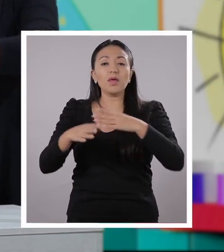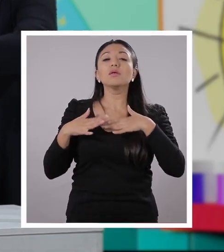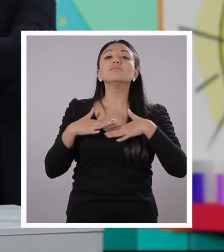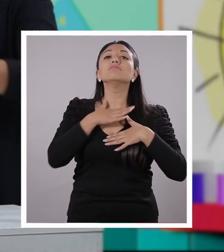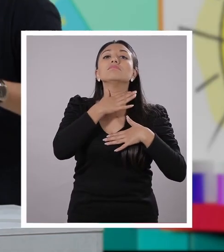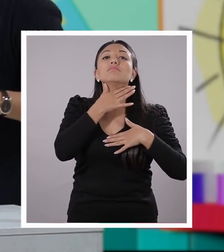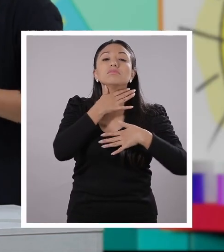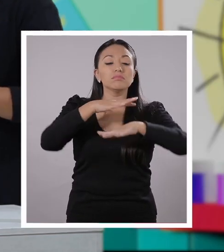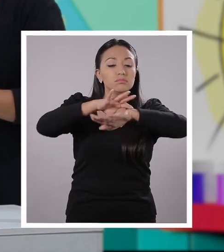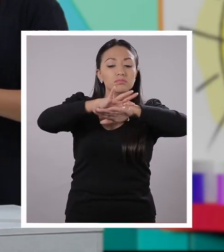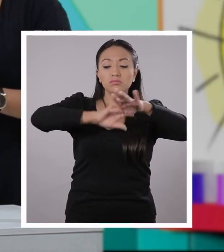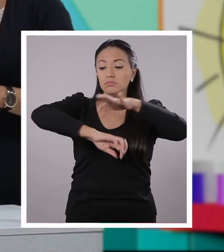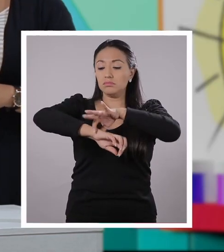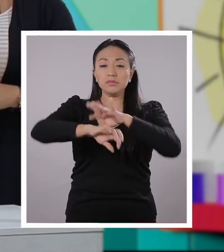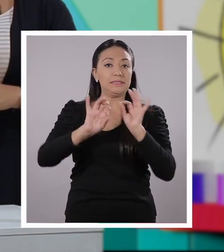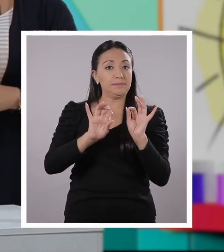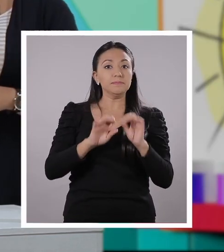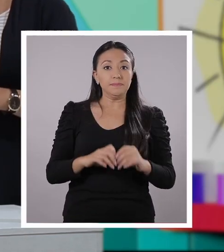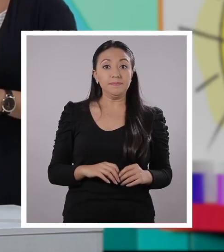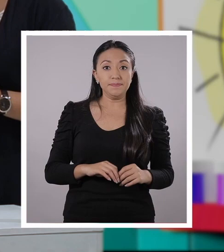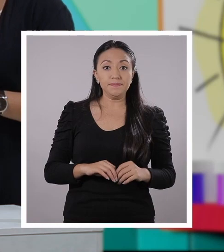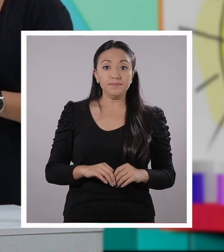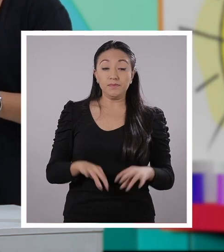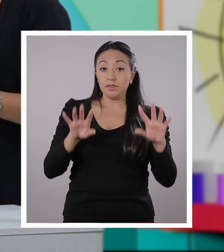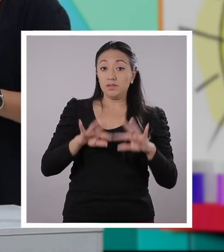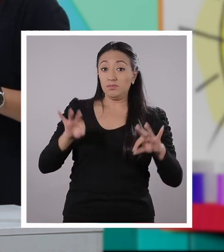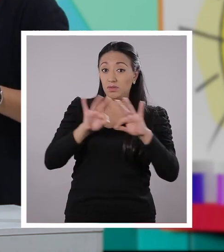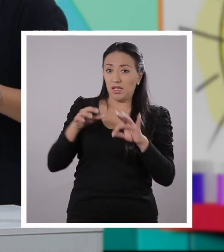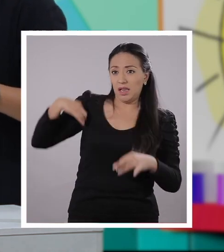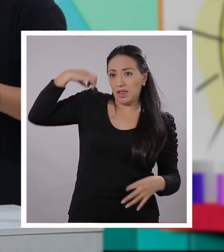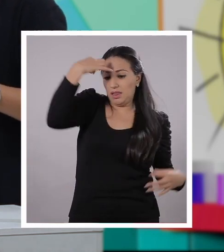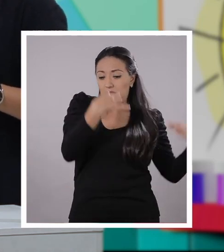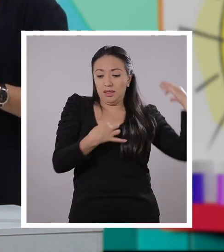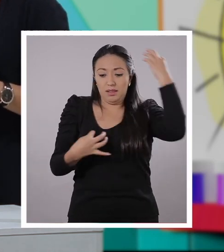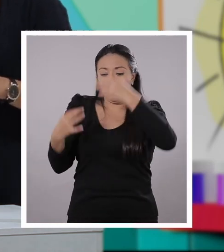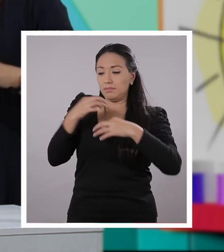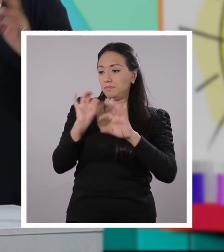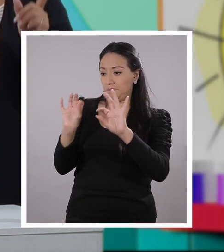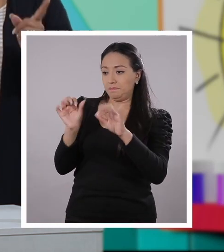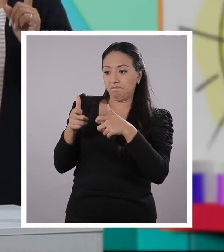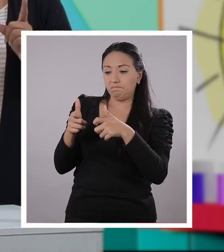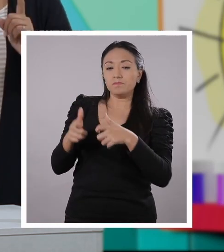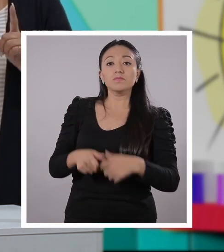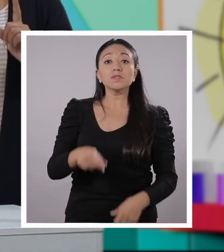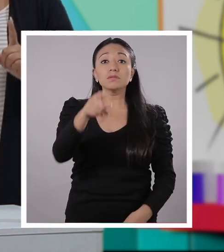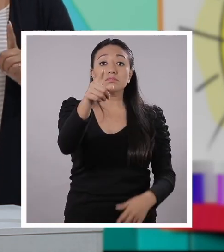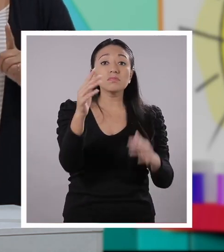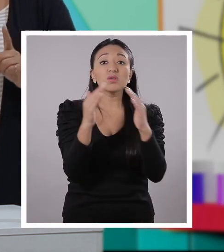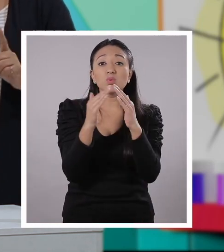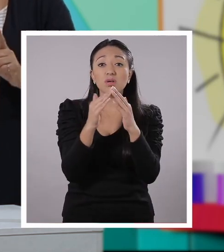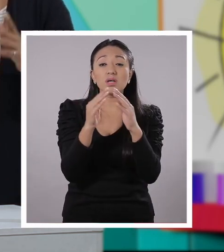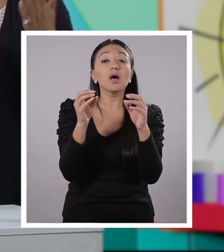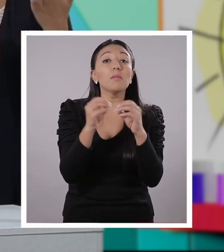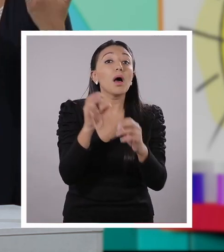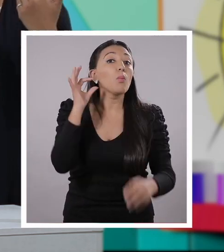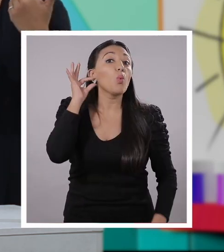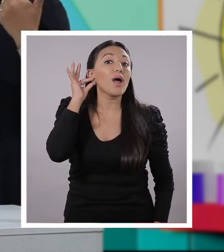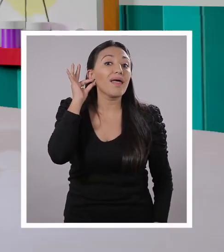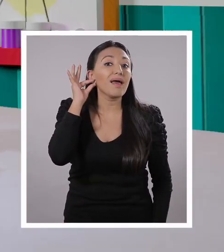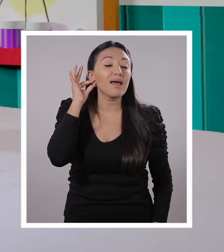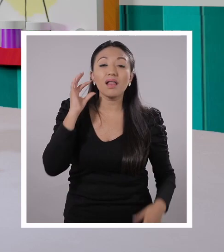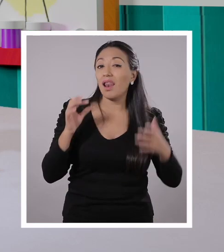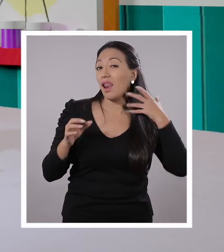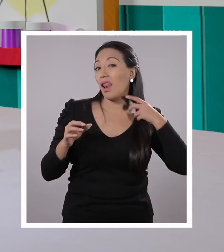también un buzo de manga larga. Muy importante, Pancho está equipado. También si ustedes tienen en casa, y sobre todo